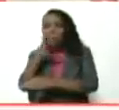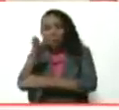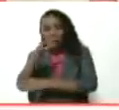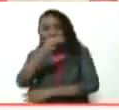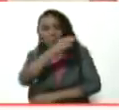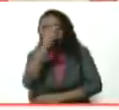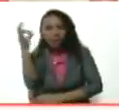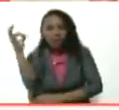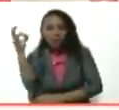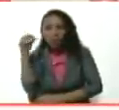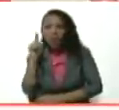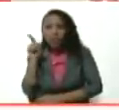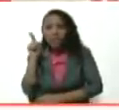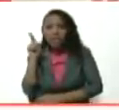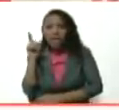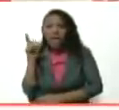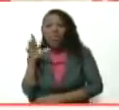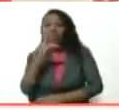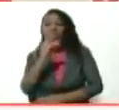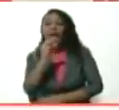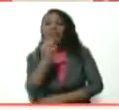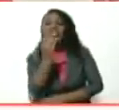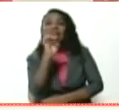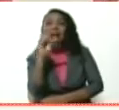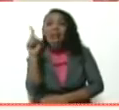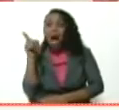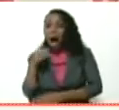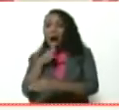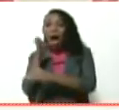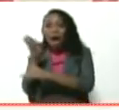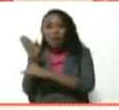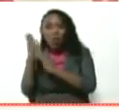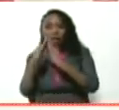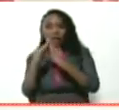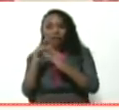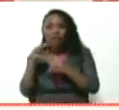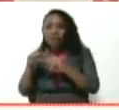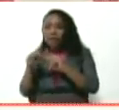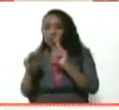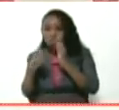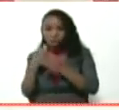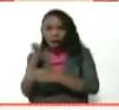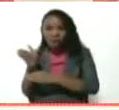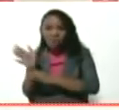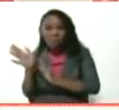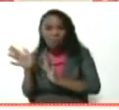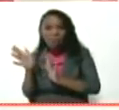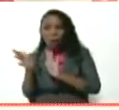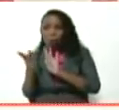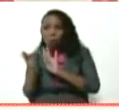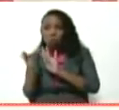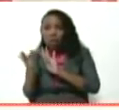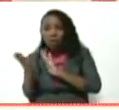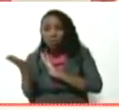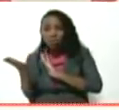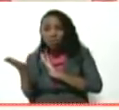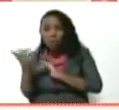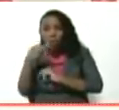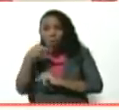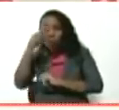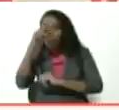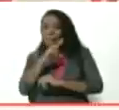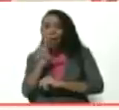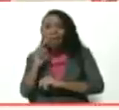y pregunten si ese tal Daniel ha ido a la casa del niño, ha hecho contacto con los padres del